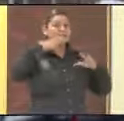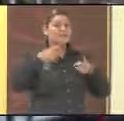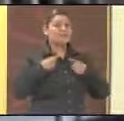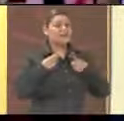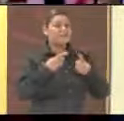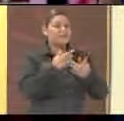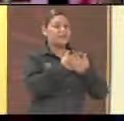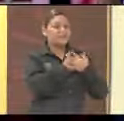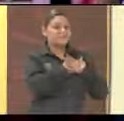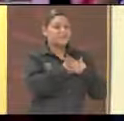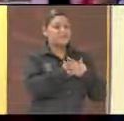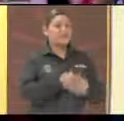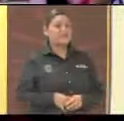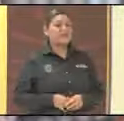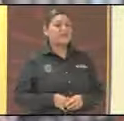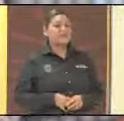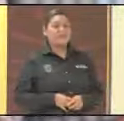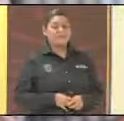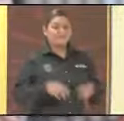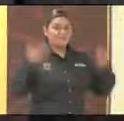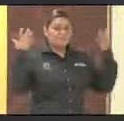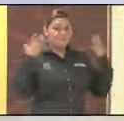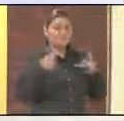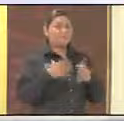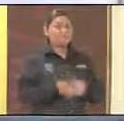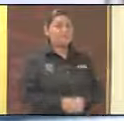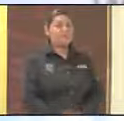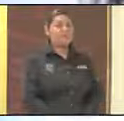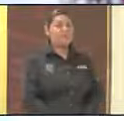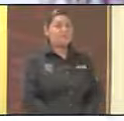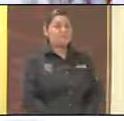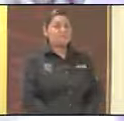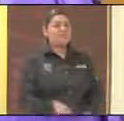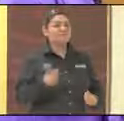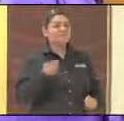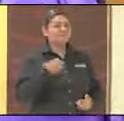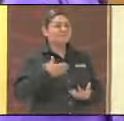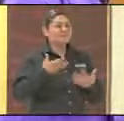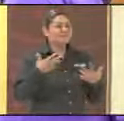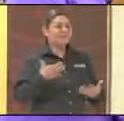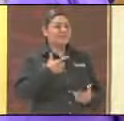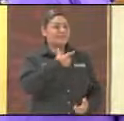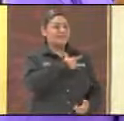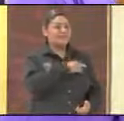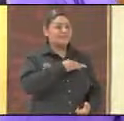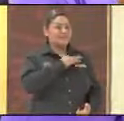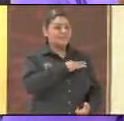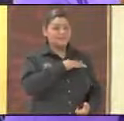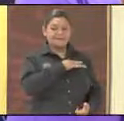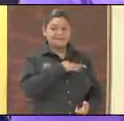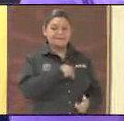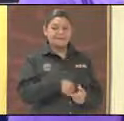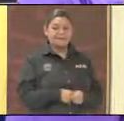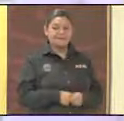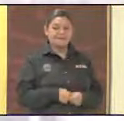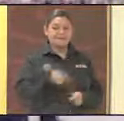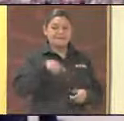amor. Que hoy viene ante lágrimas de felicidad. Ella es la ganadora de este